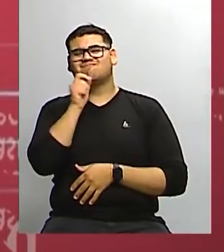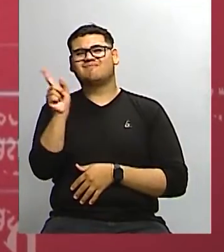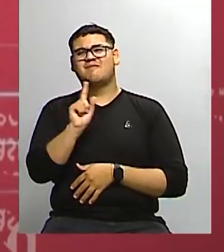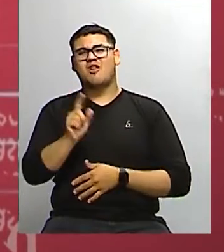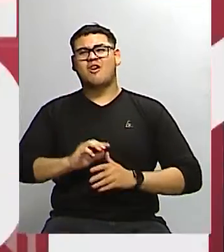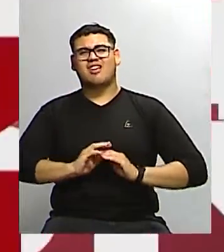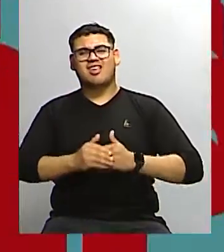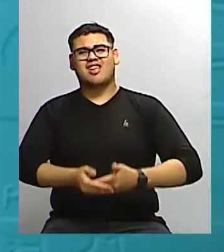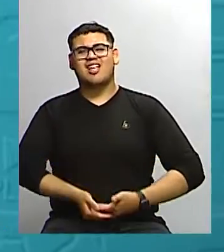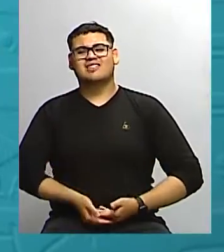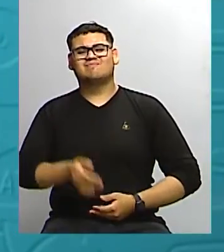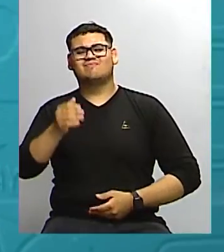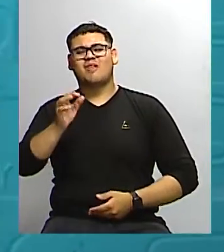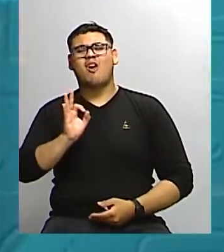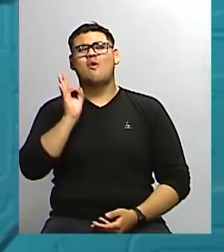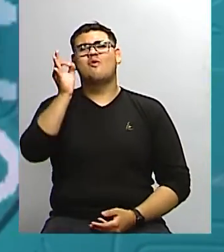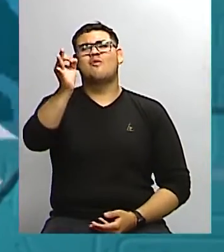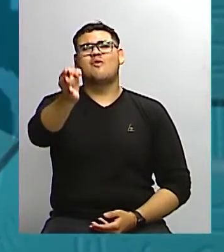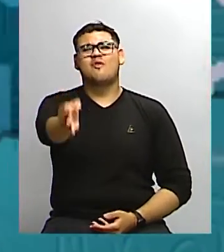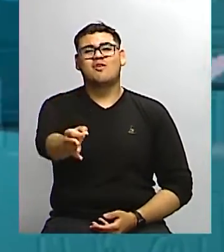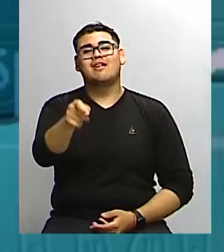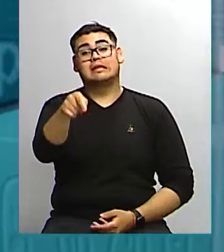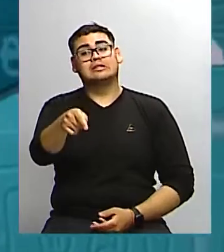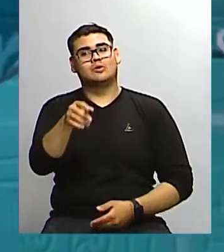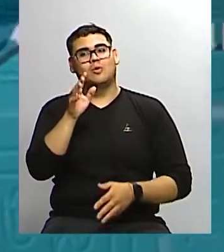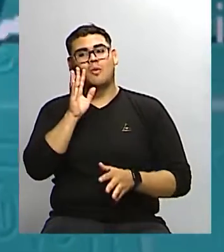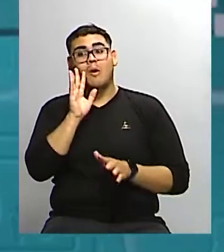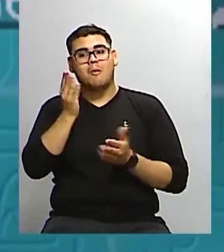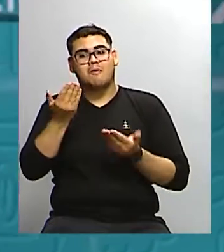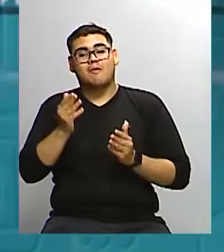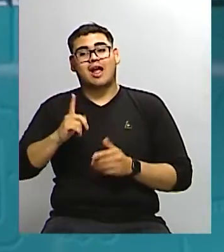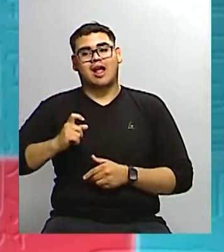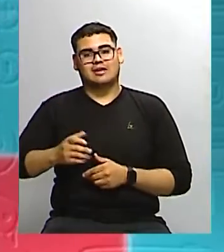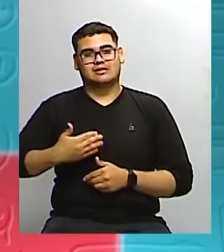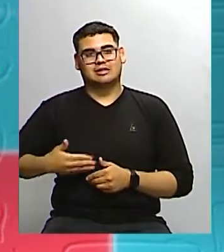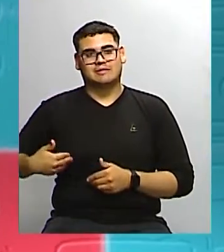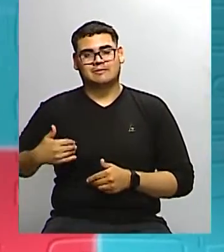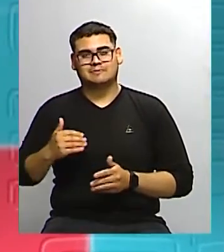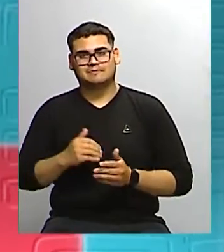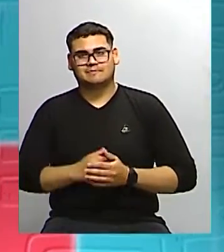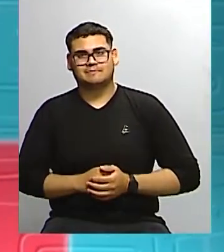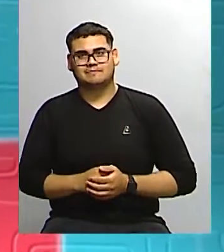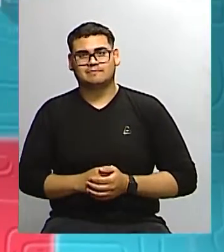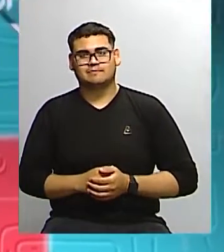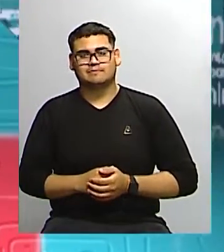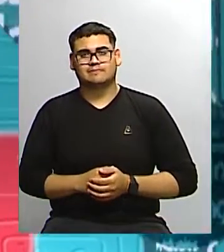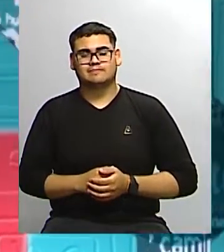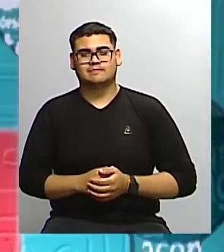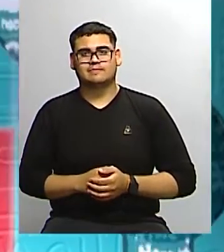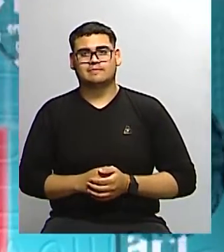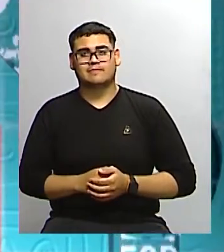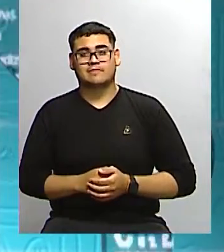la maternidad y eso es un factor de riesgo. Bien, lo anotamos y me parece que está bueno